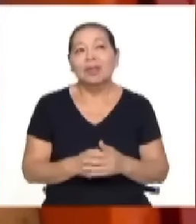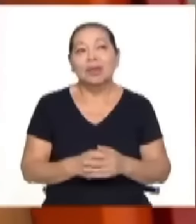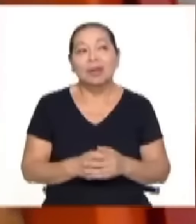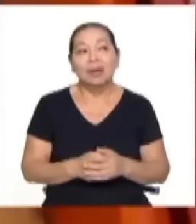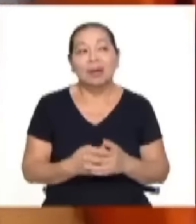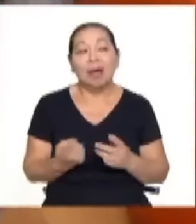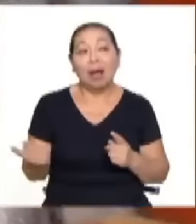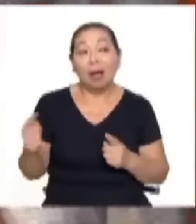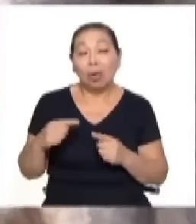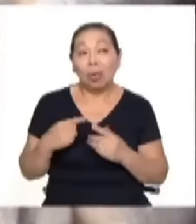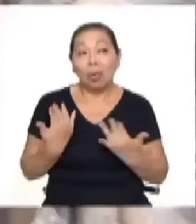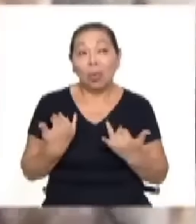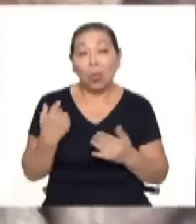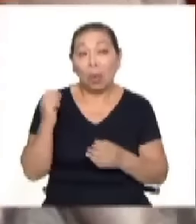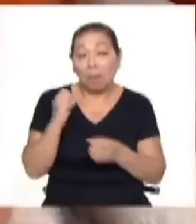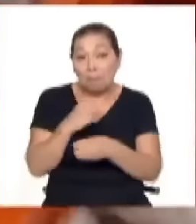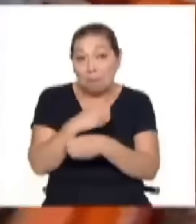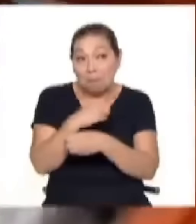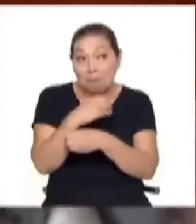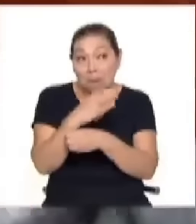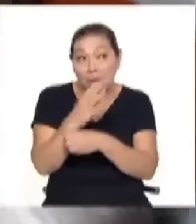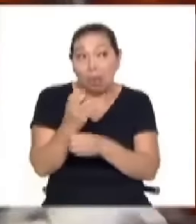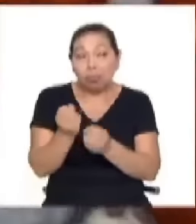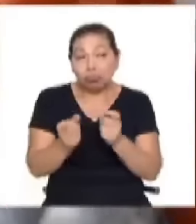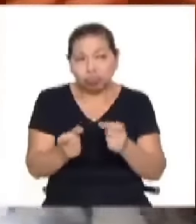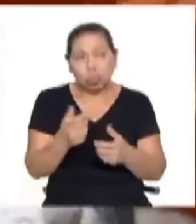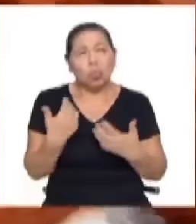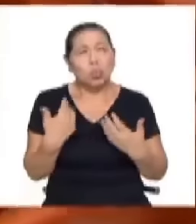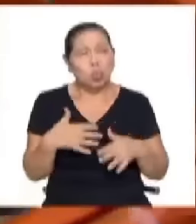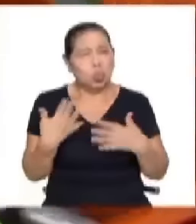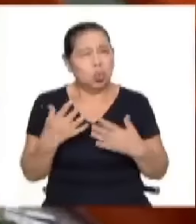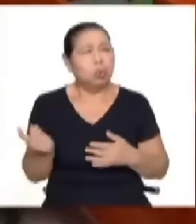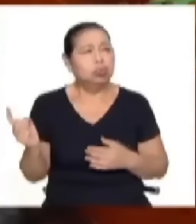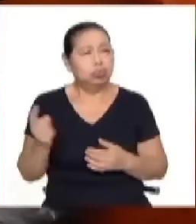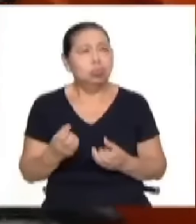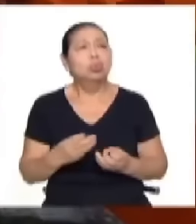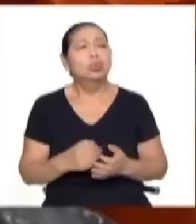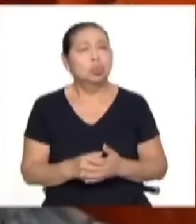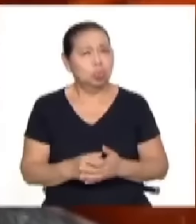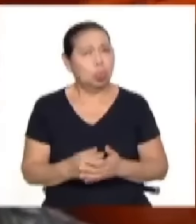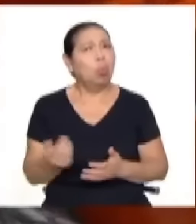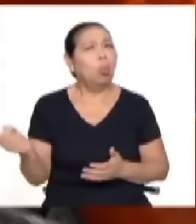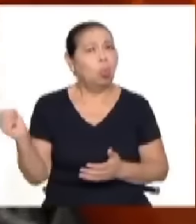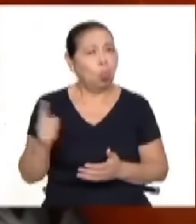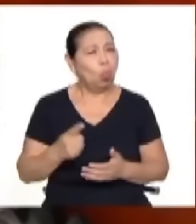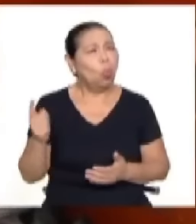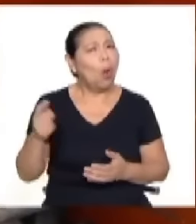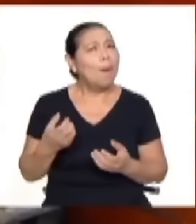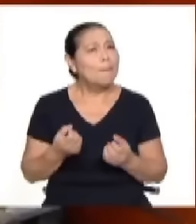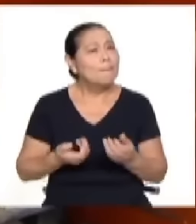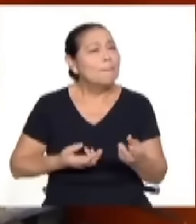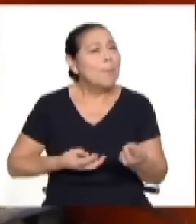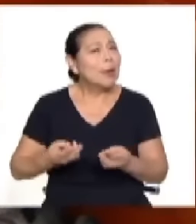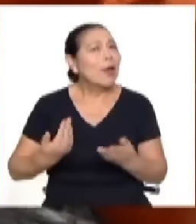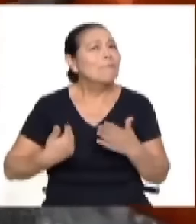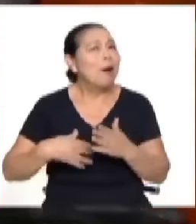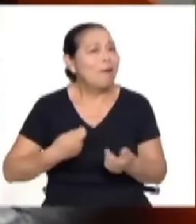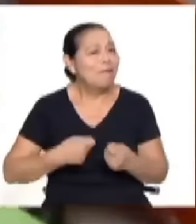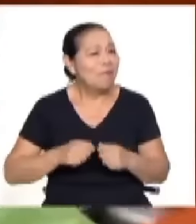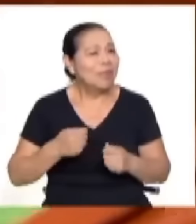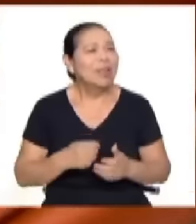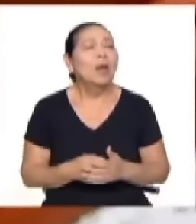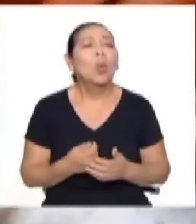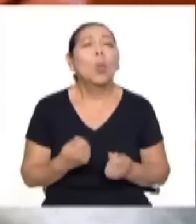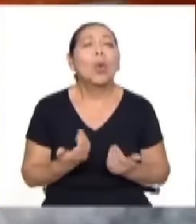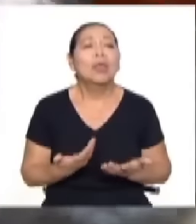Y a lo largo de la madrugada ha habido bastante gente también. Para el mercado. Sí, han llevado. Gente que lleva para los mercados. ¿Qué